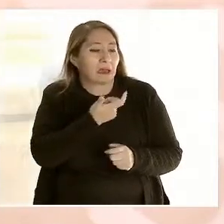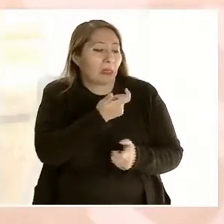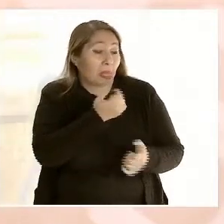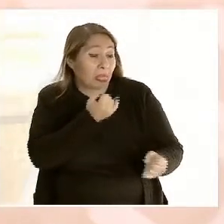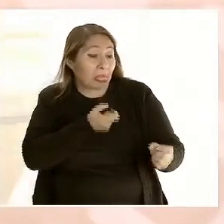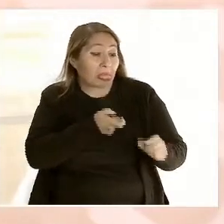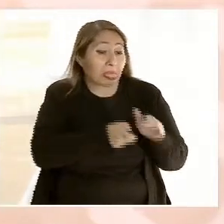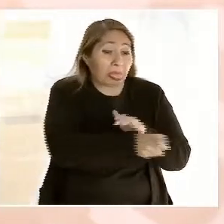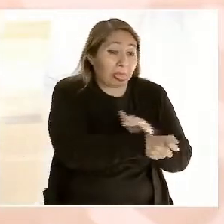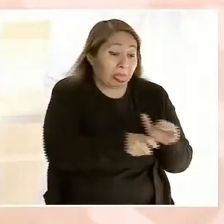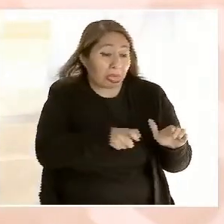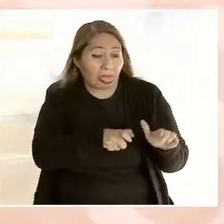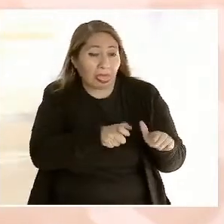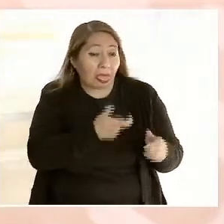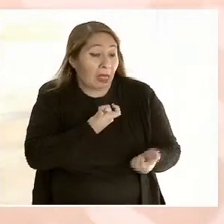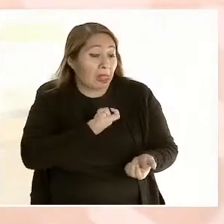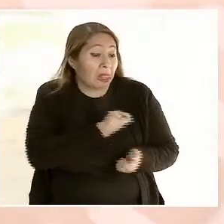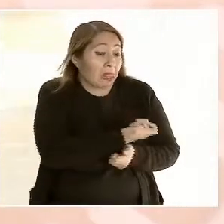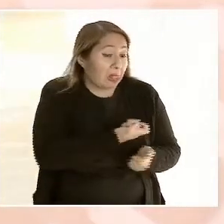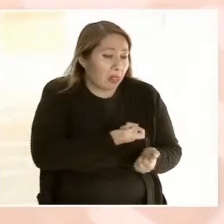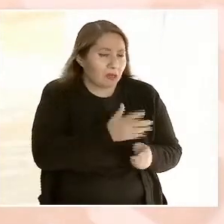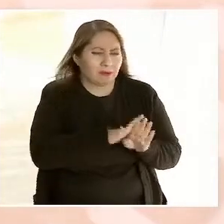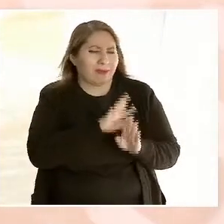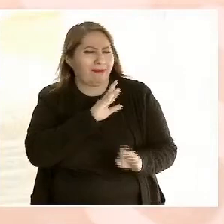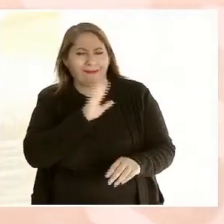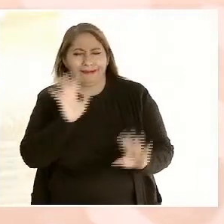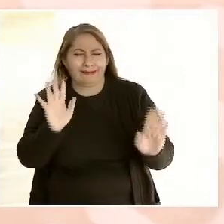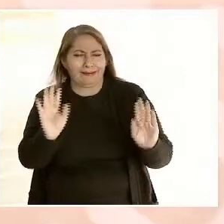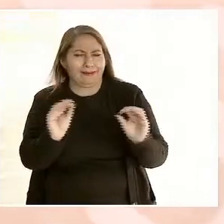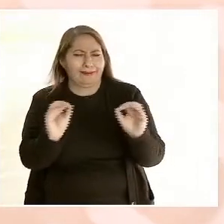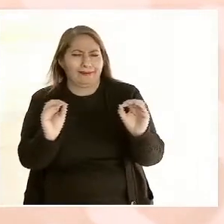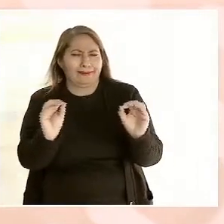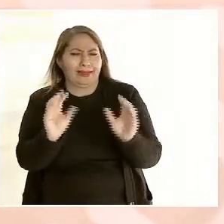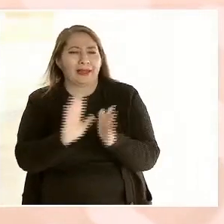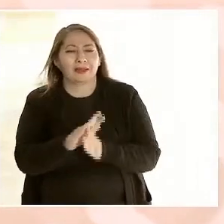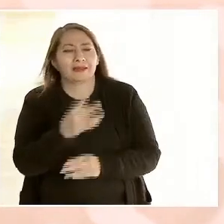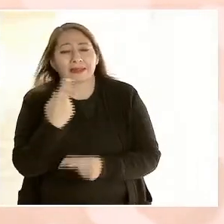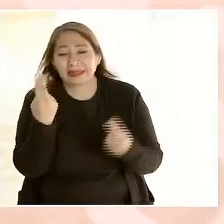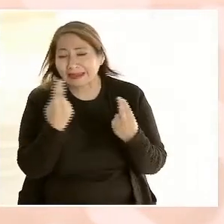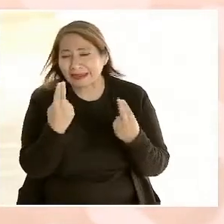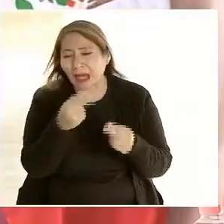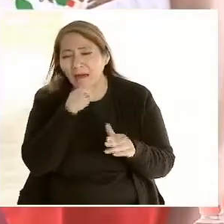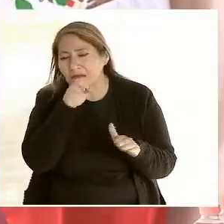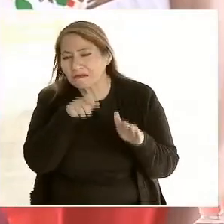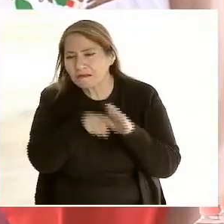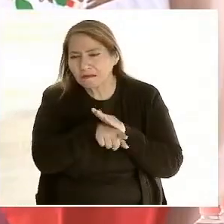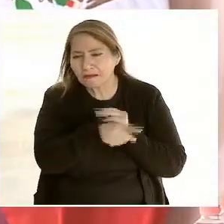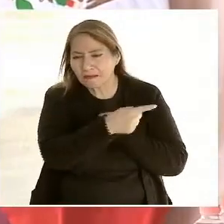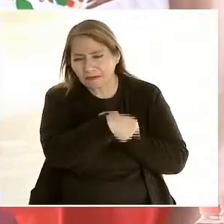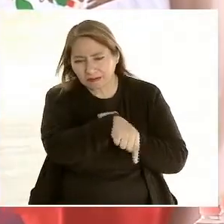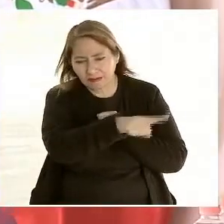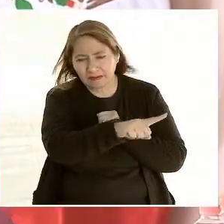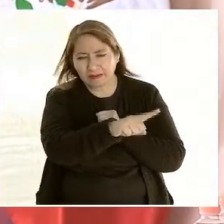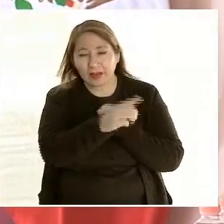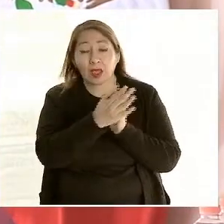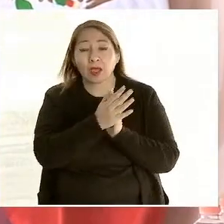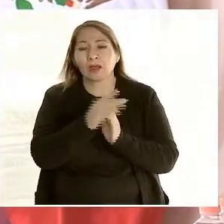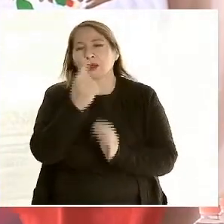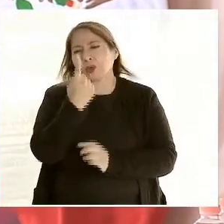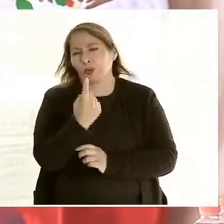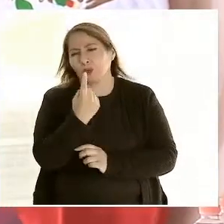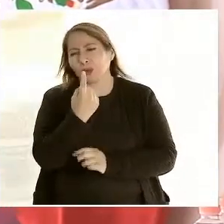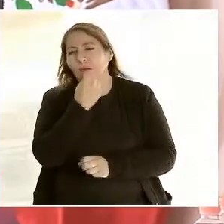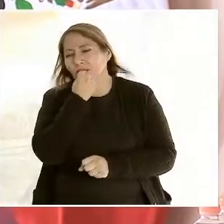influyentismo, la irresponsabilidad y la corrupción, y con una Secretaría